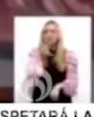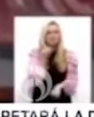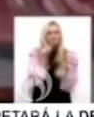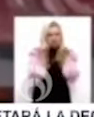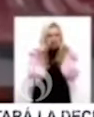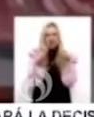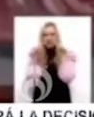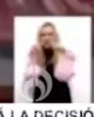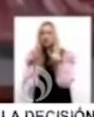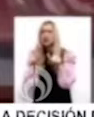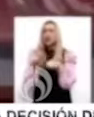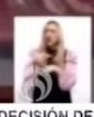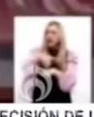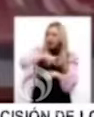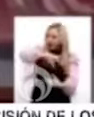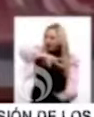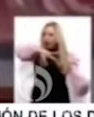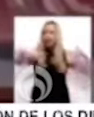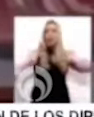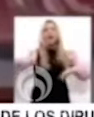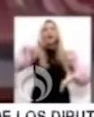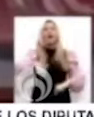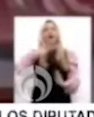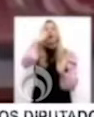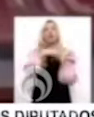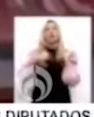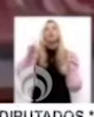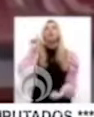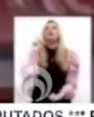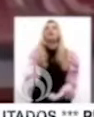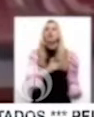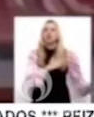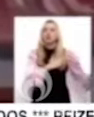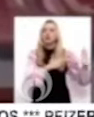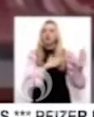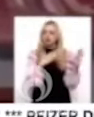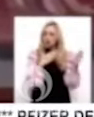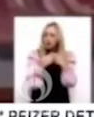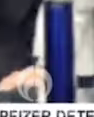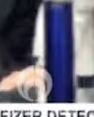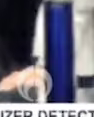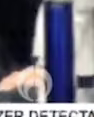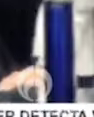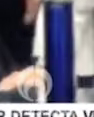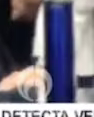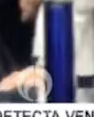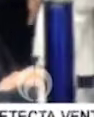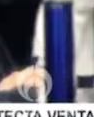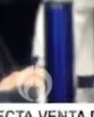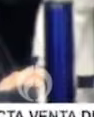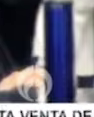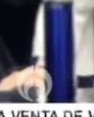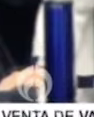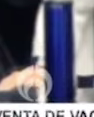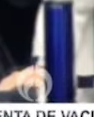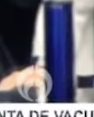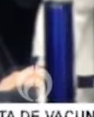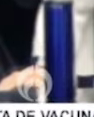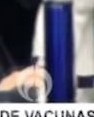legisladores también, incluso de Morena, consideran que sería inconstitucional ampliar el mandato. ¿Por qué no